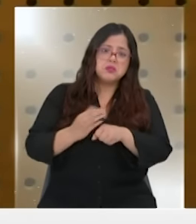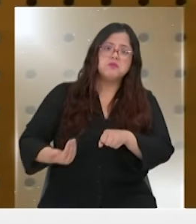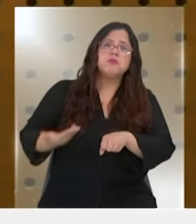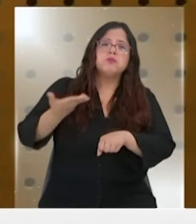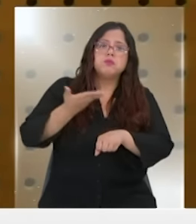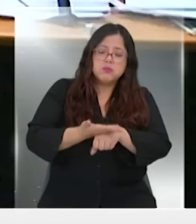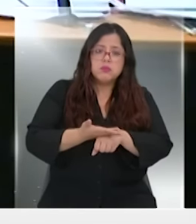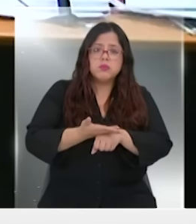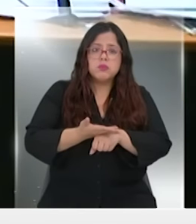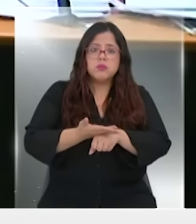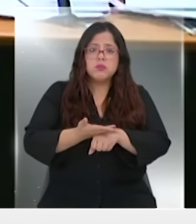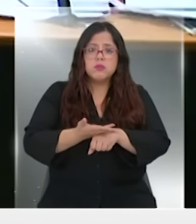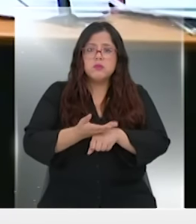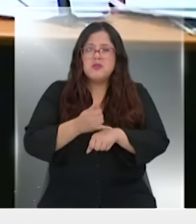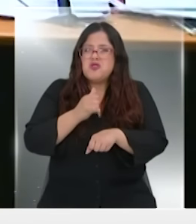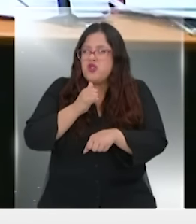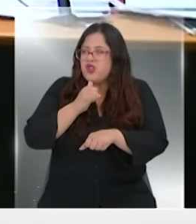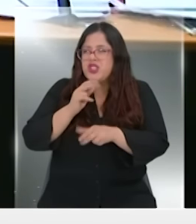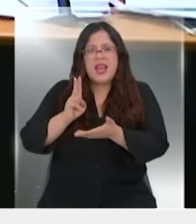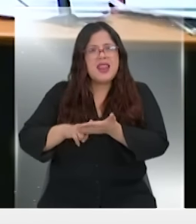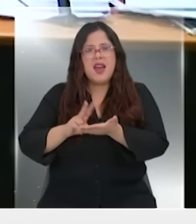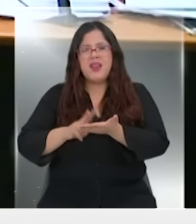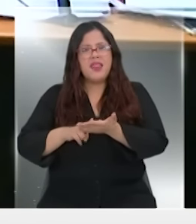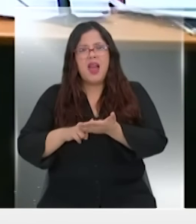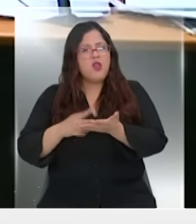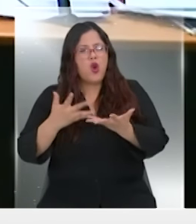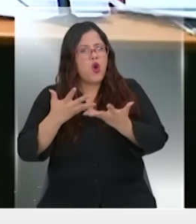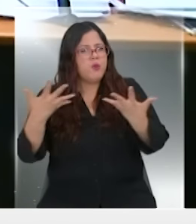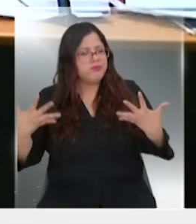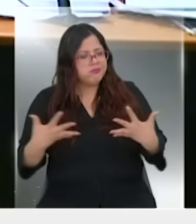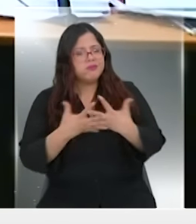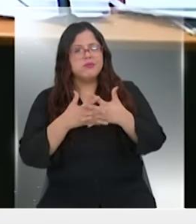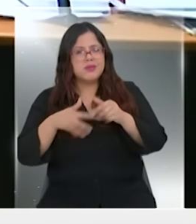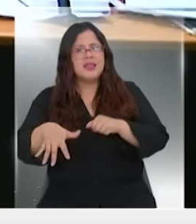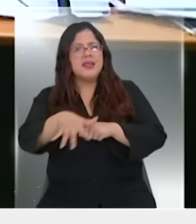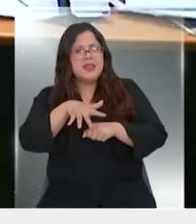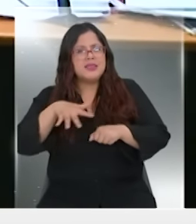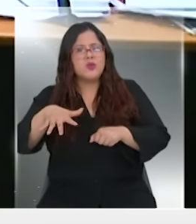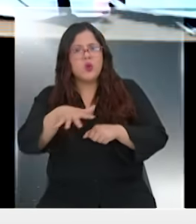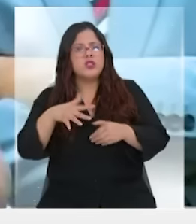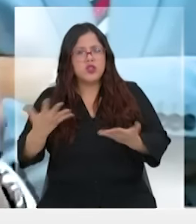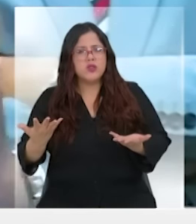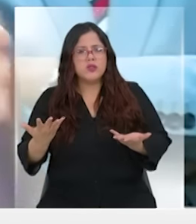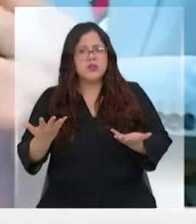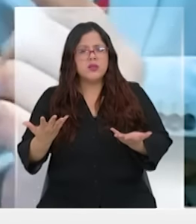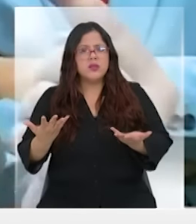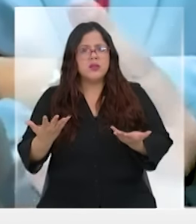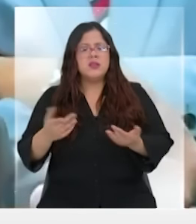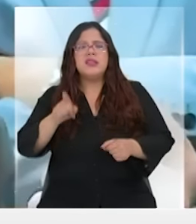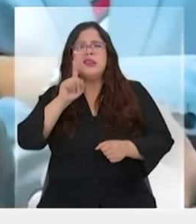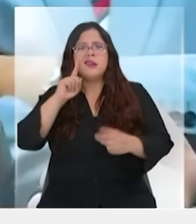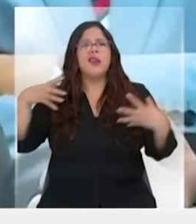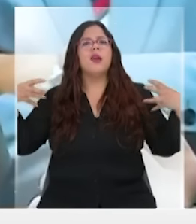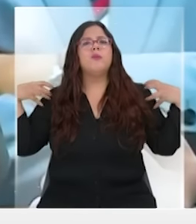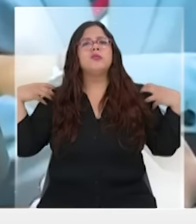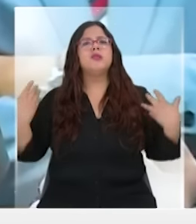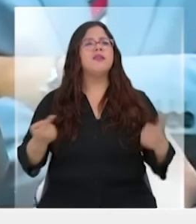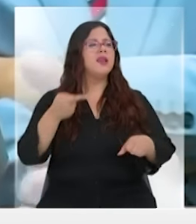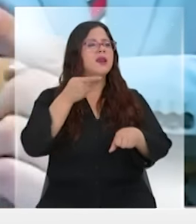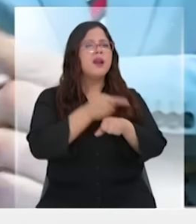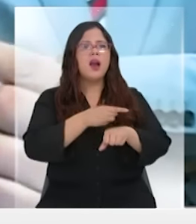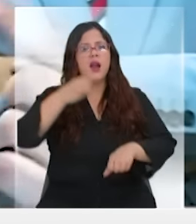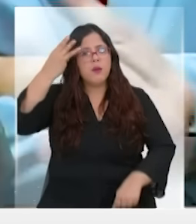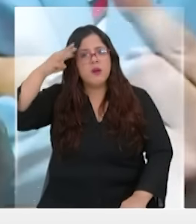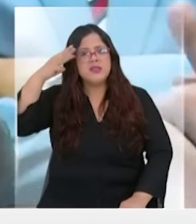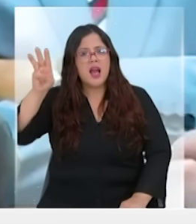más verbos porque todavía no sé exactamente cómo encuadrar esa actividad hasta que tengamos completos los hechos, por parte del imputado.